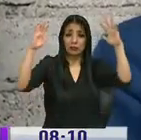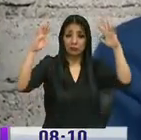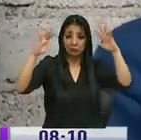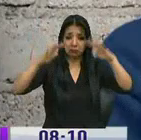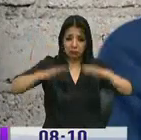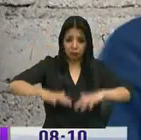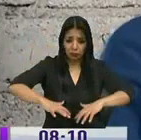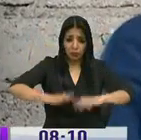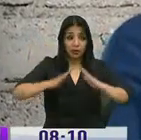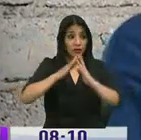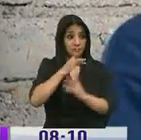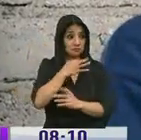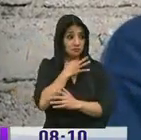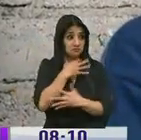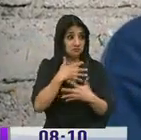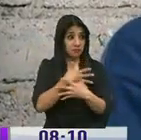repente.